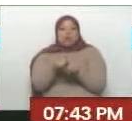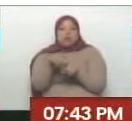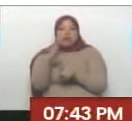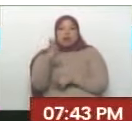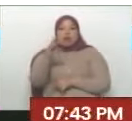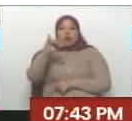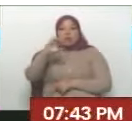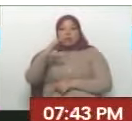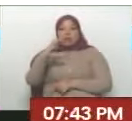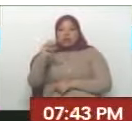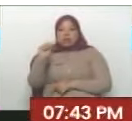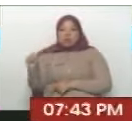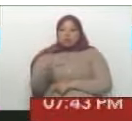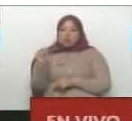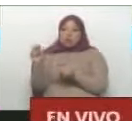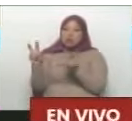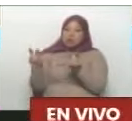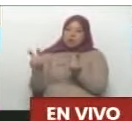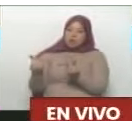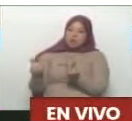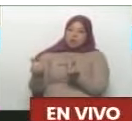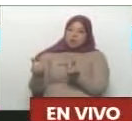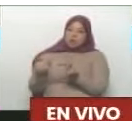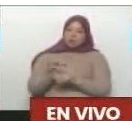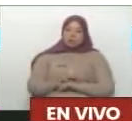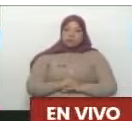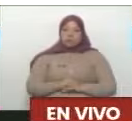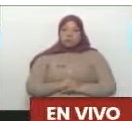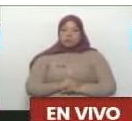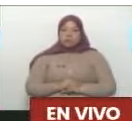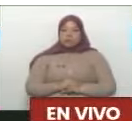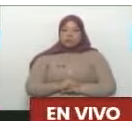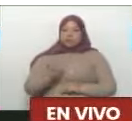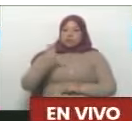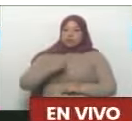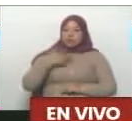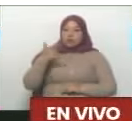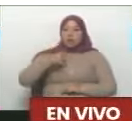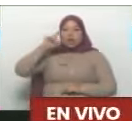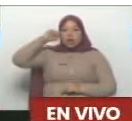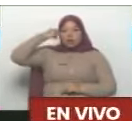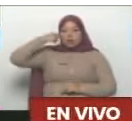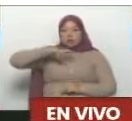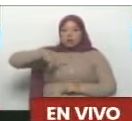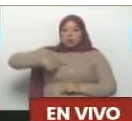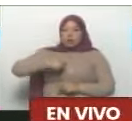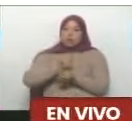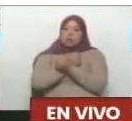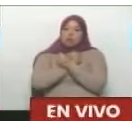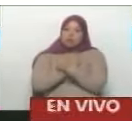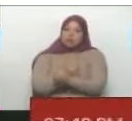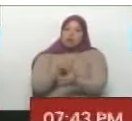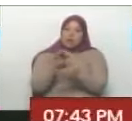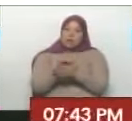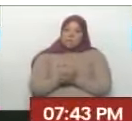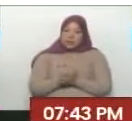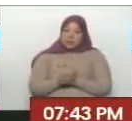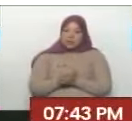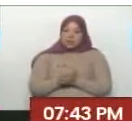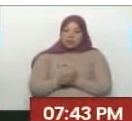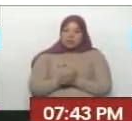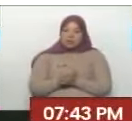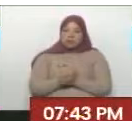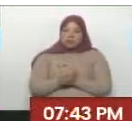se abre ya. Es irreversible. Pudiera yo decir, aquí recordando a nuestra amada y querida compañera